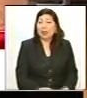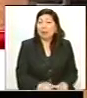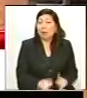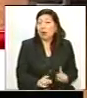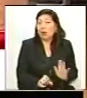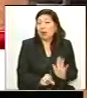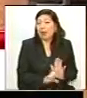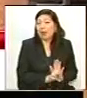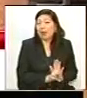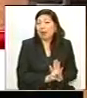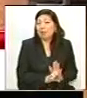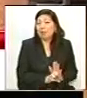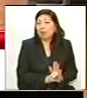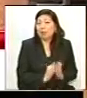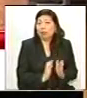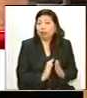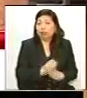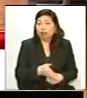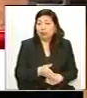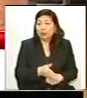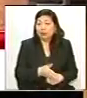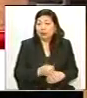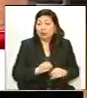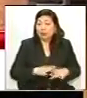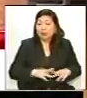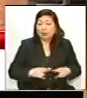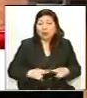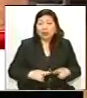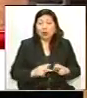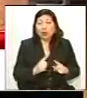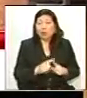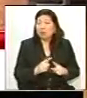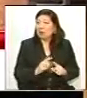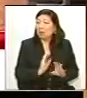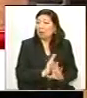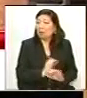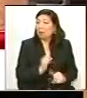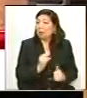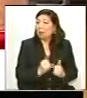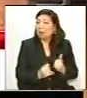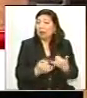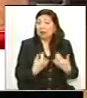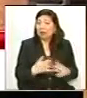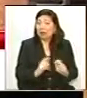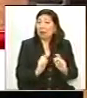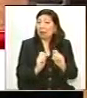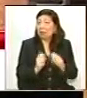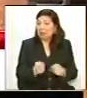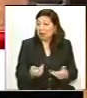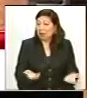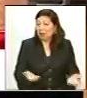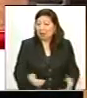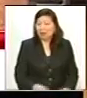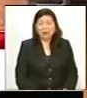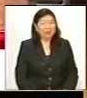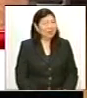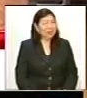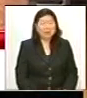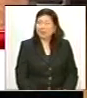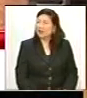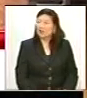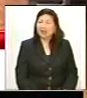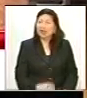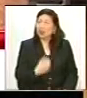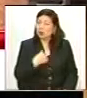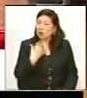ejemplo, en los tramos de lo descolmatado del río Tumbes y Sarumía no se terminaron y ya se entregaron. Y ese es un delito, y eso yo